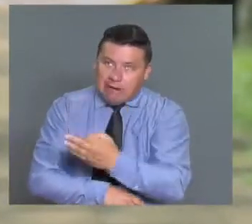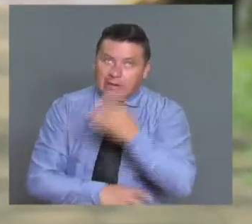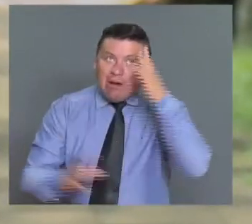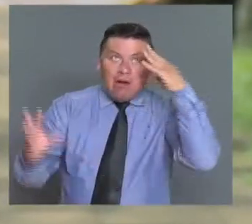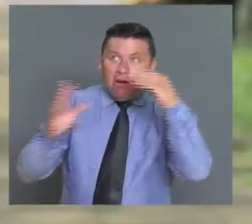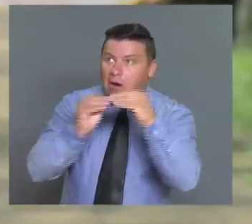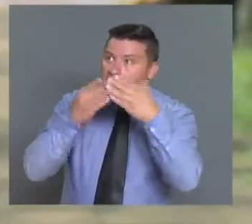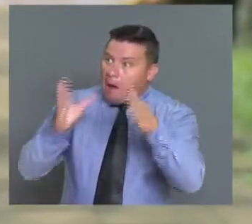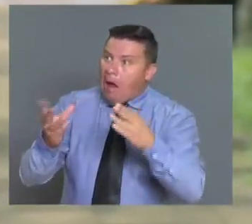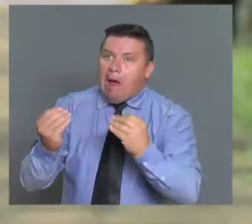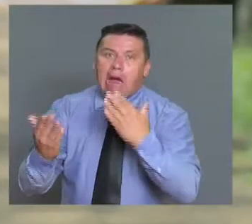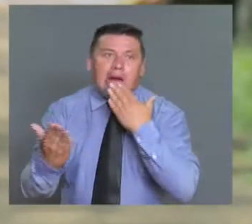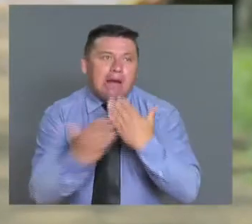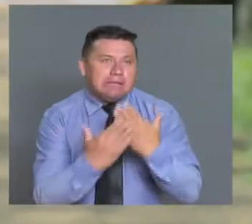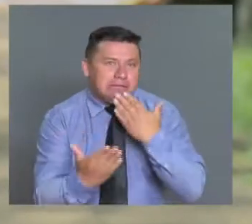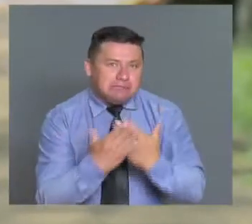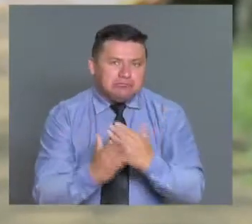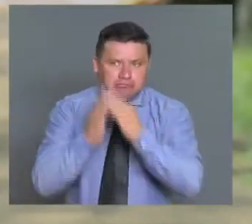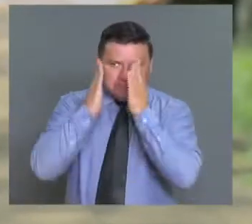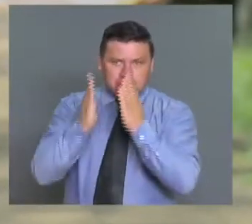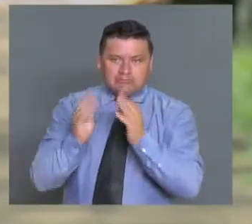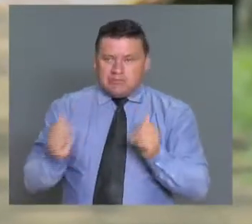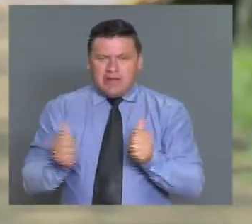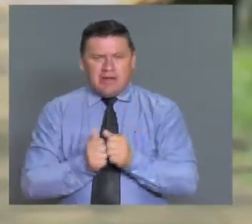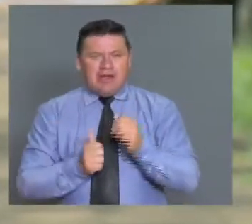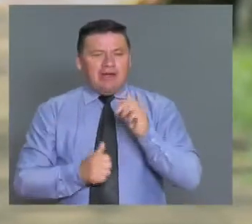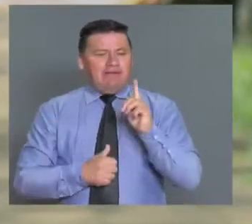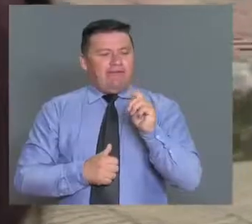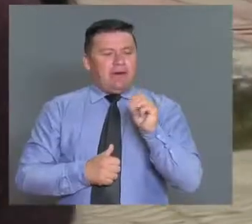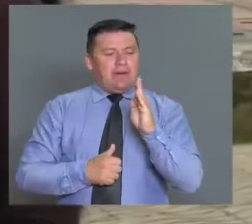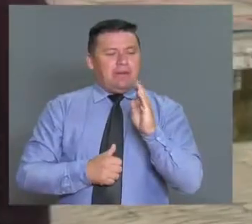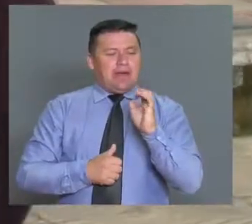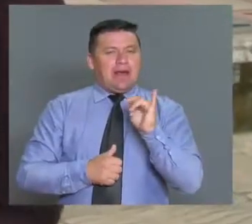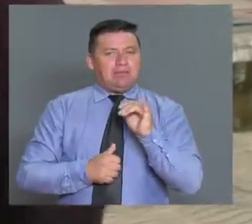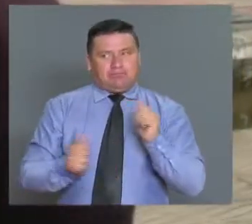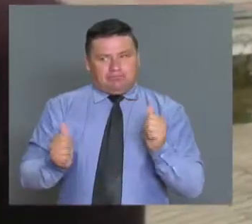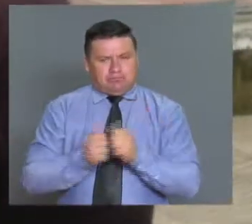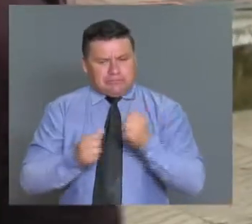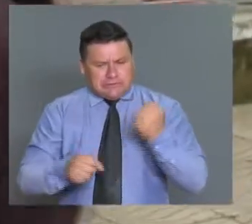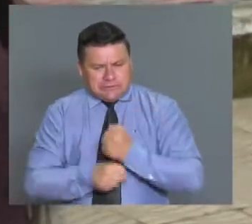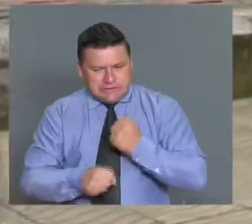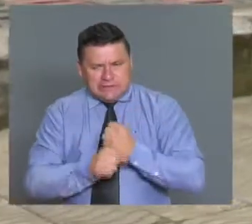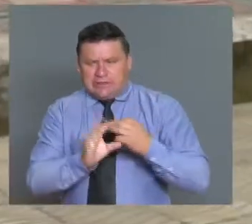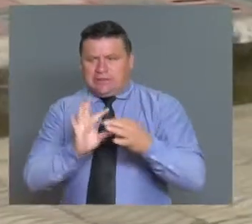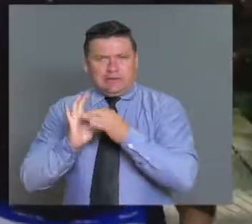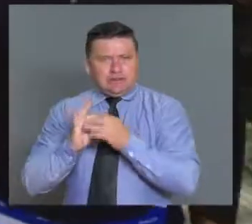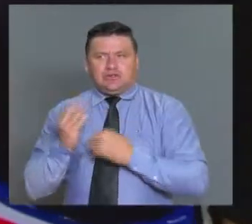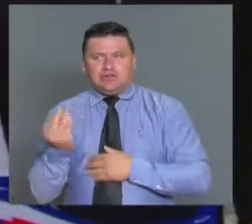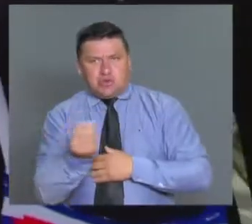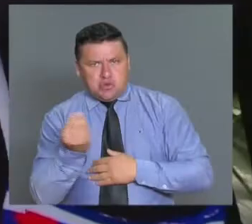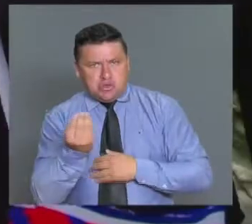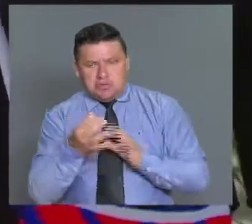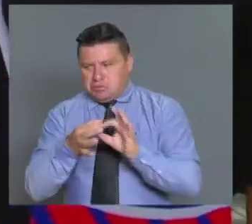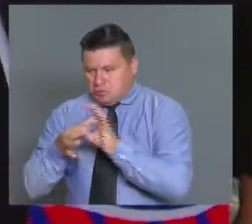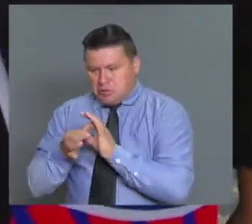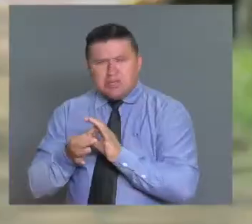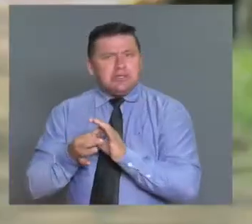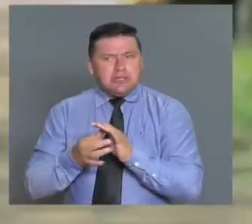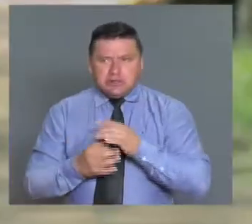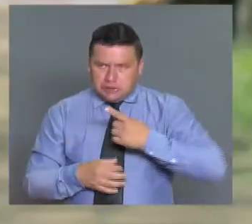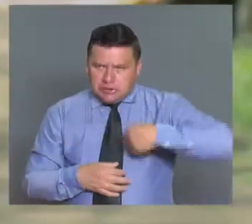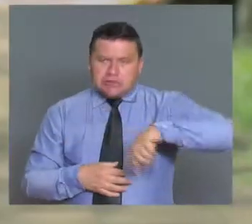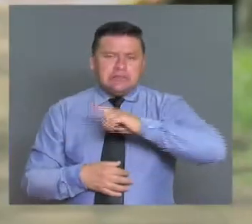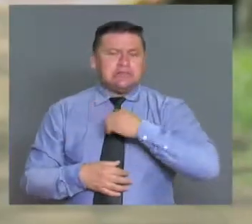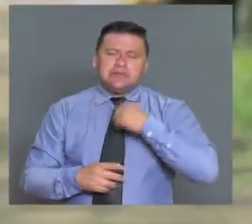muchas gracias. Ahí estuvimos muy pendientes con el colega Fabián, trabajamos en equipo, es un consejo unido, porque